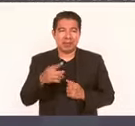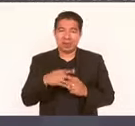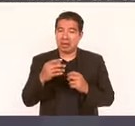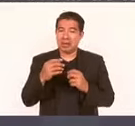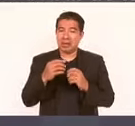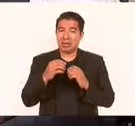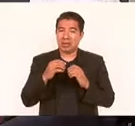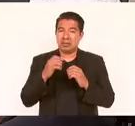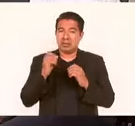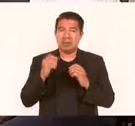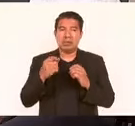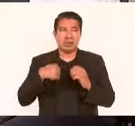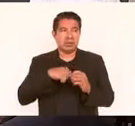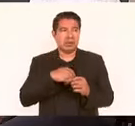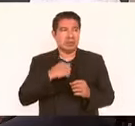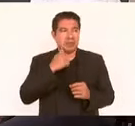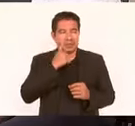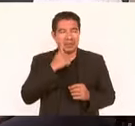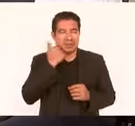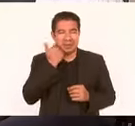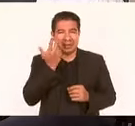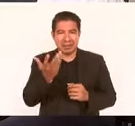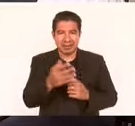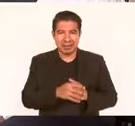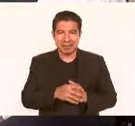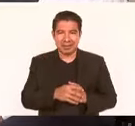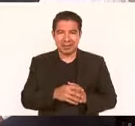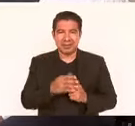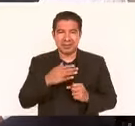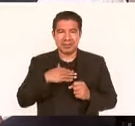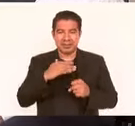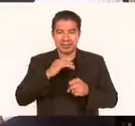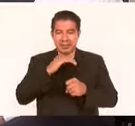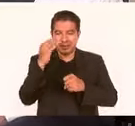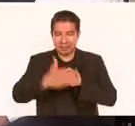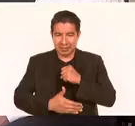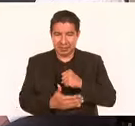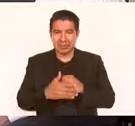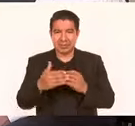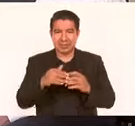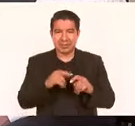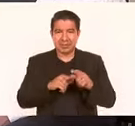Yo sí quiero que se termine el programa de reconstrucción.